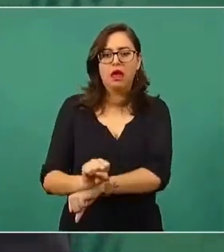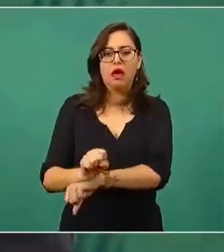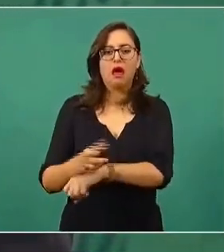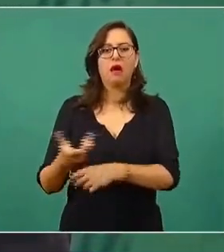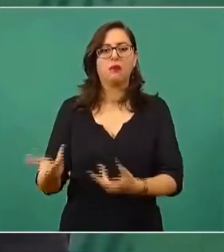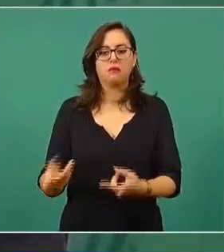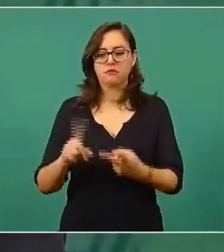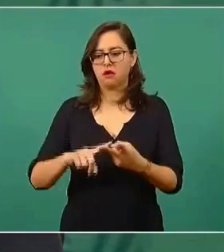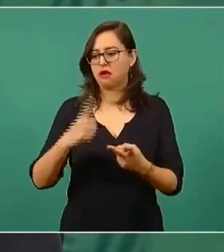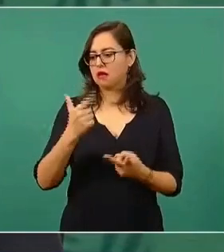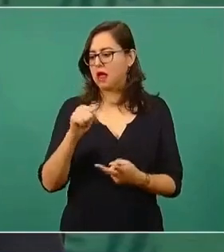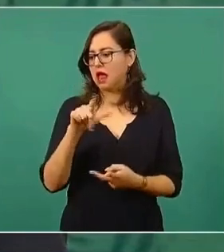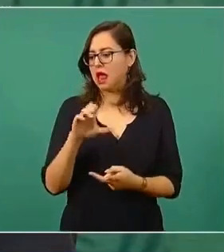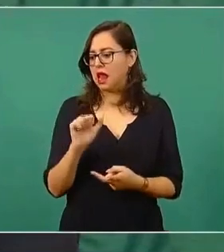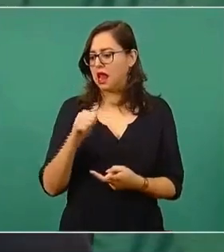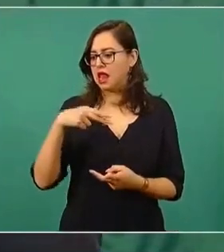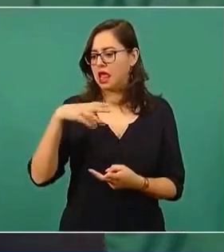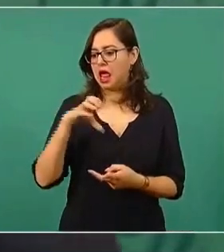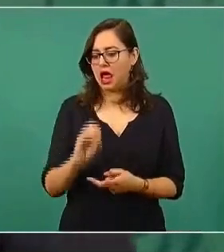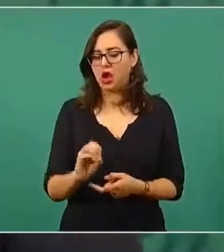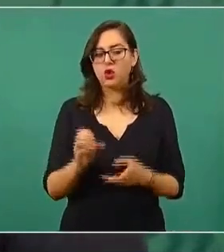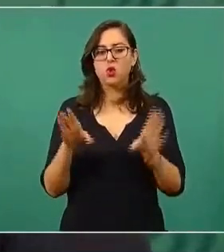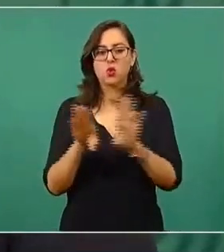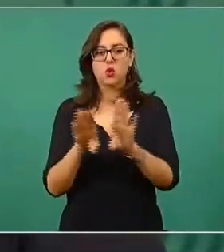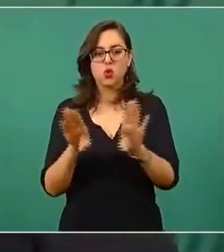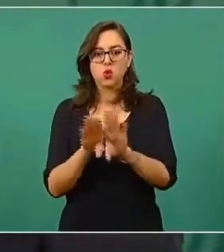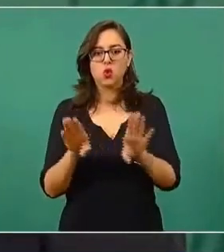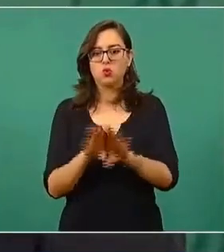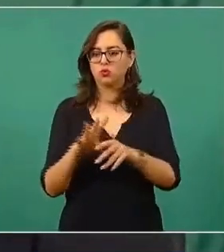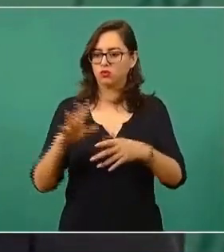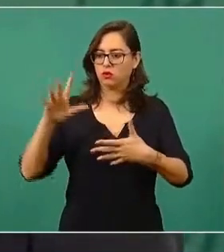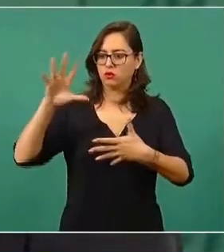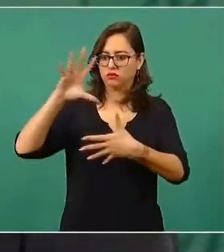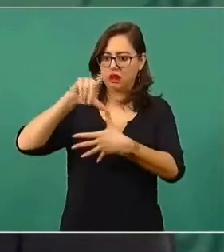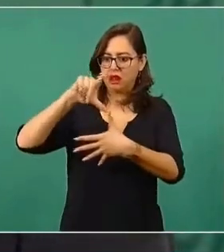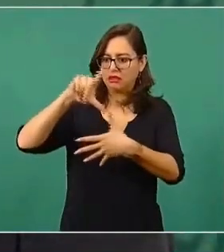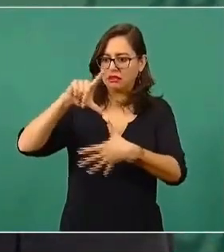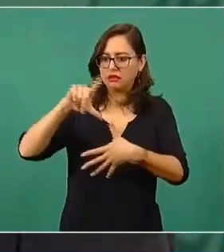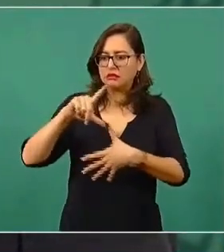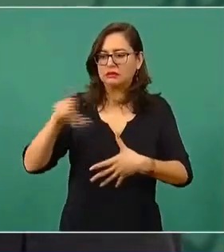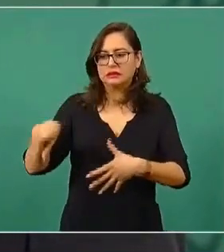era Galeano, Las venas abiertas, América Latina.